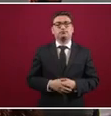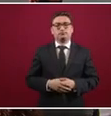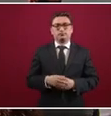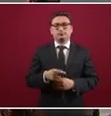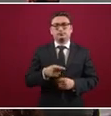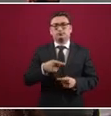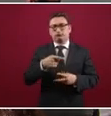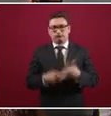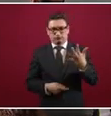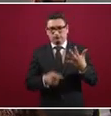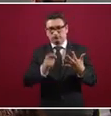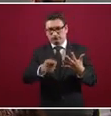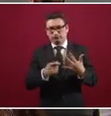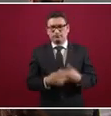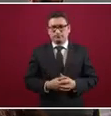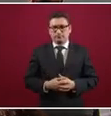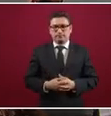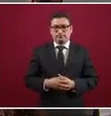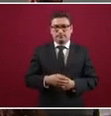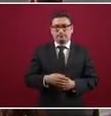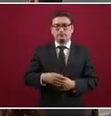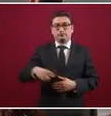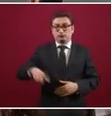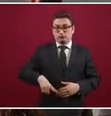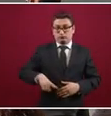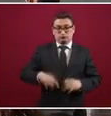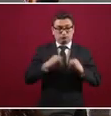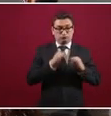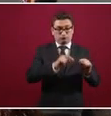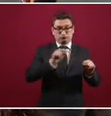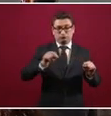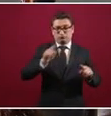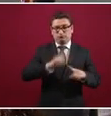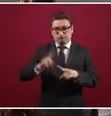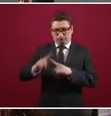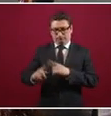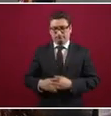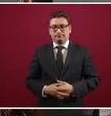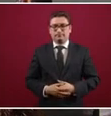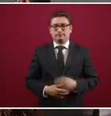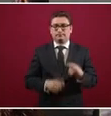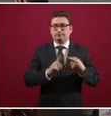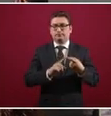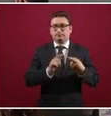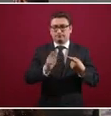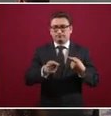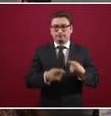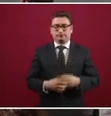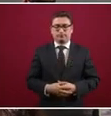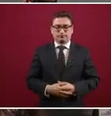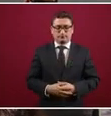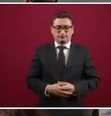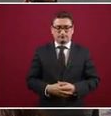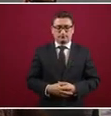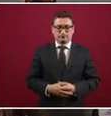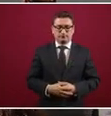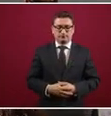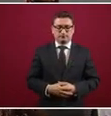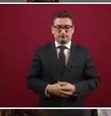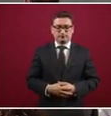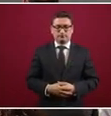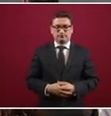instrucciones a distintas dependencias del gobierno federal primera se refrenda el compromiso